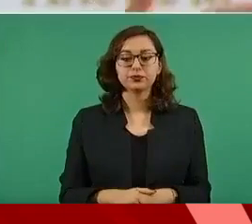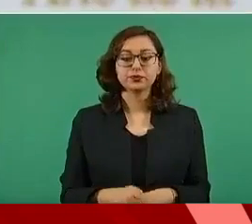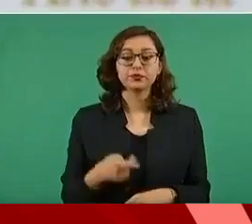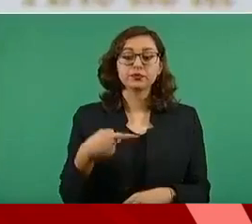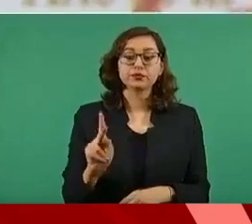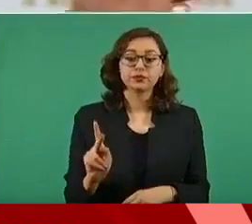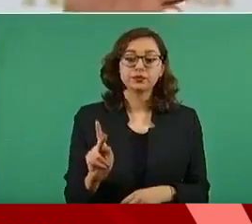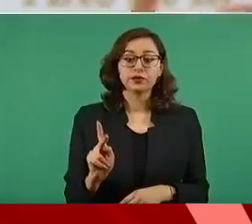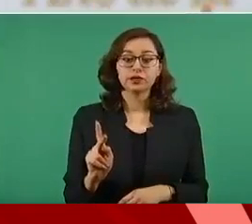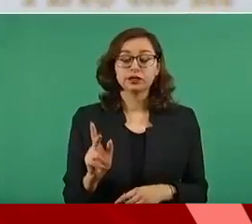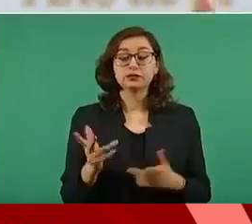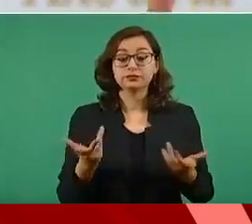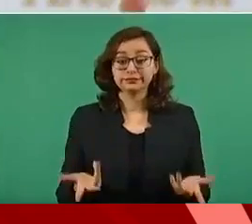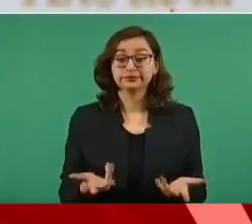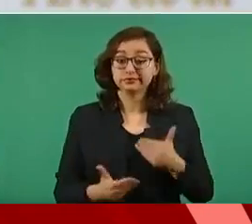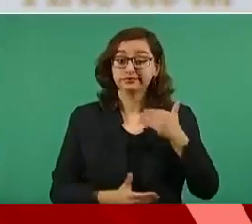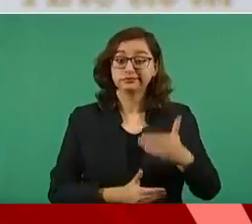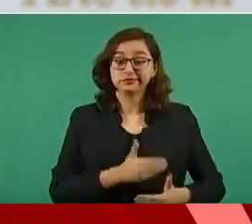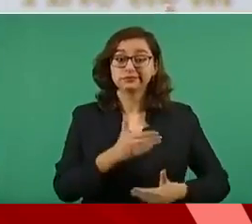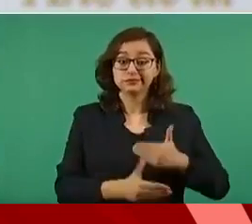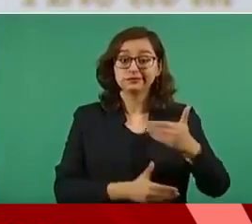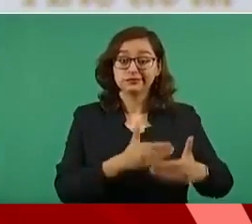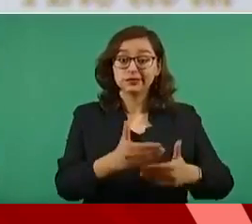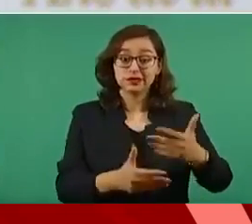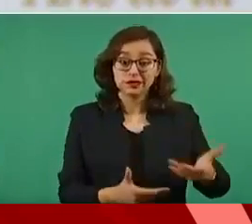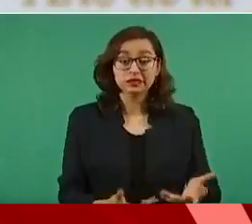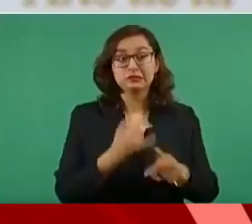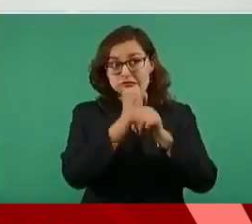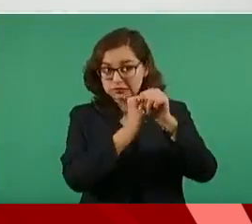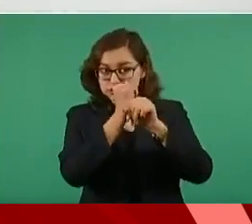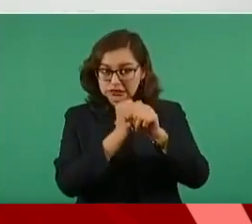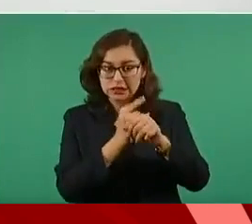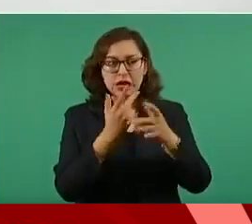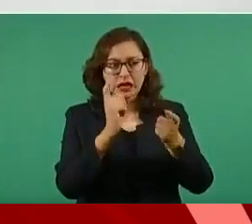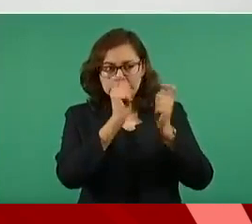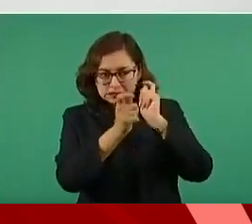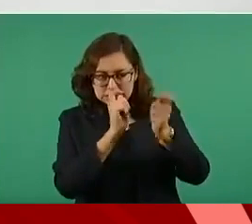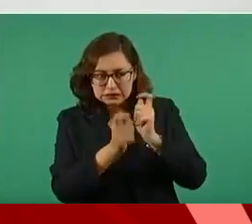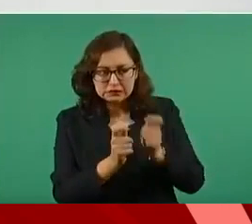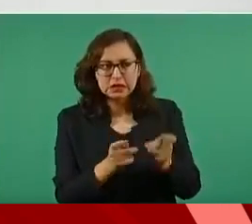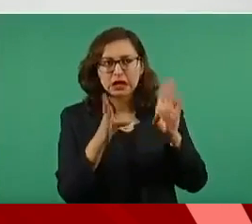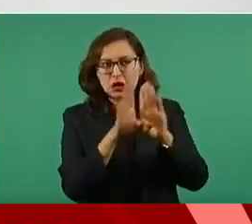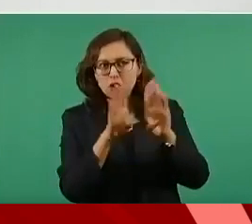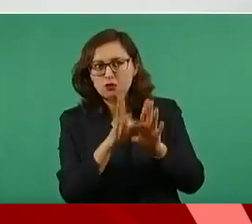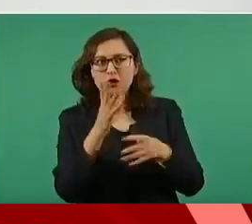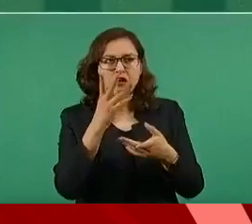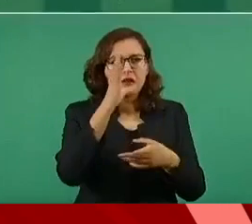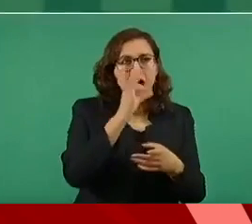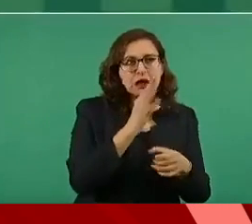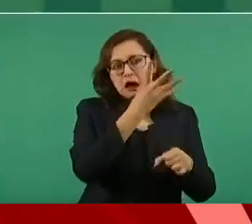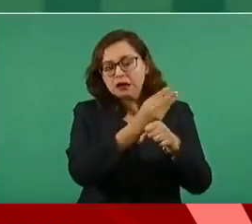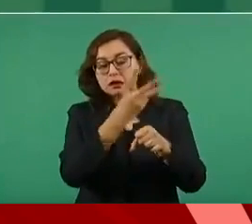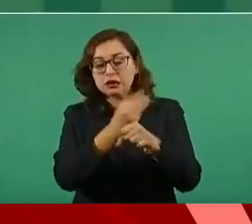pero pues es un proceso, hay que terminar los dictámenes y ya en su momento la jefa de